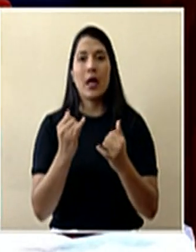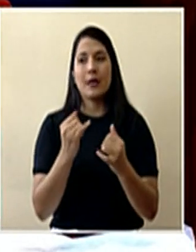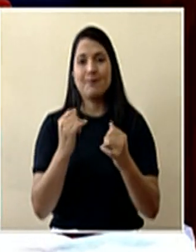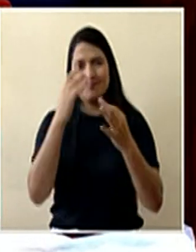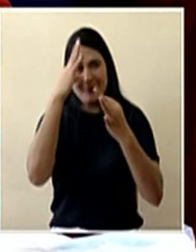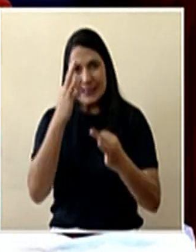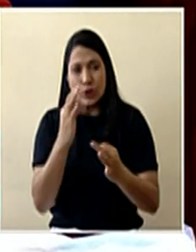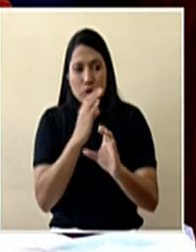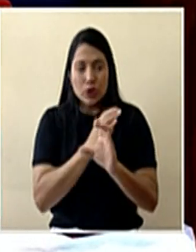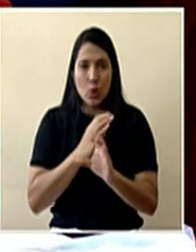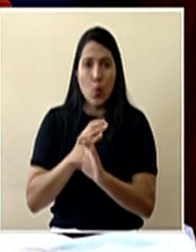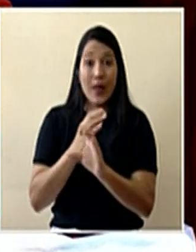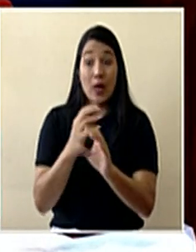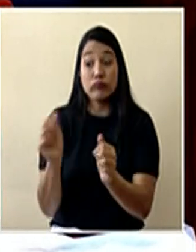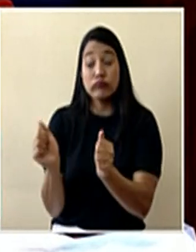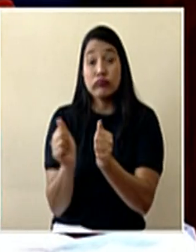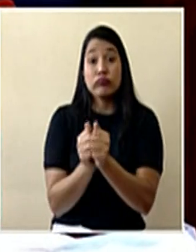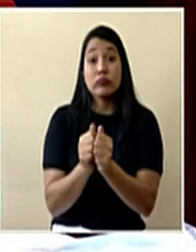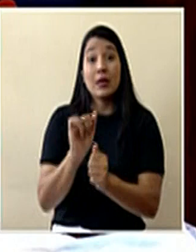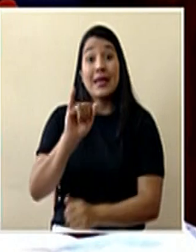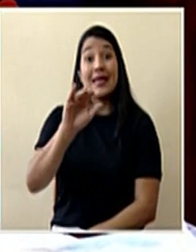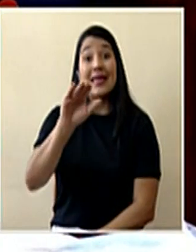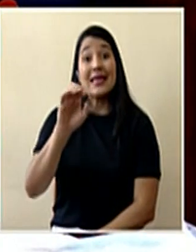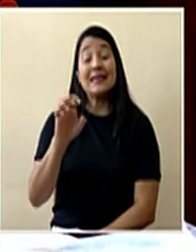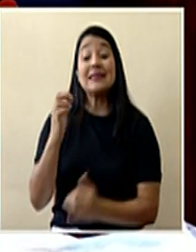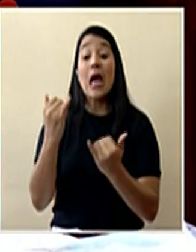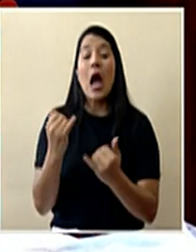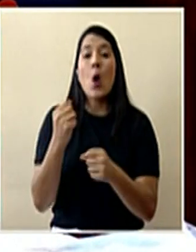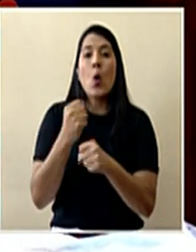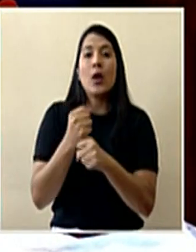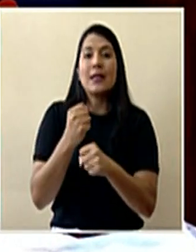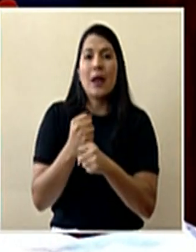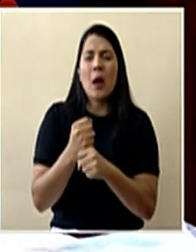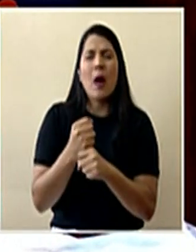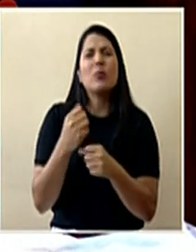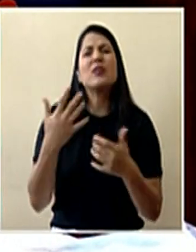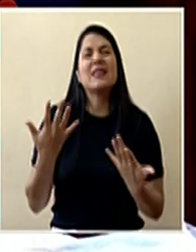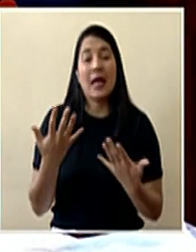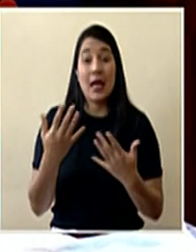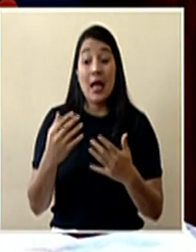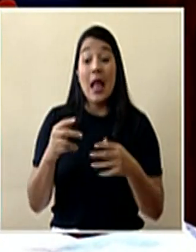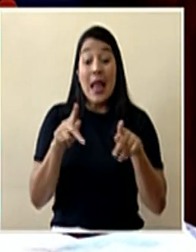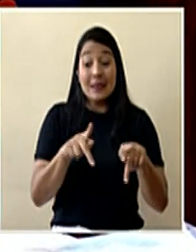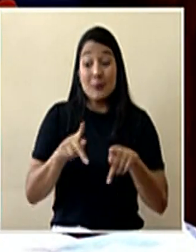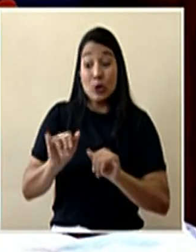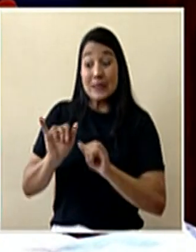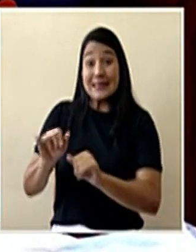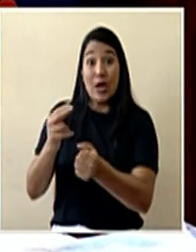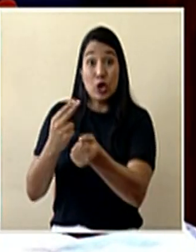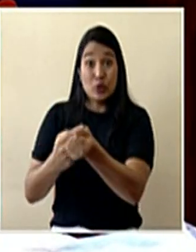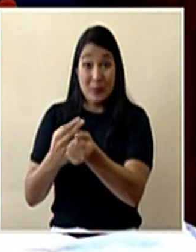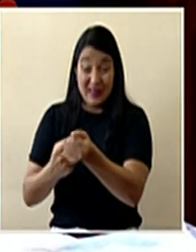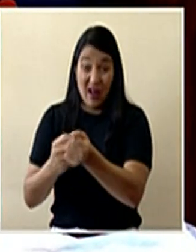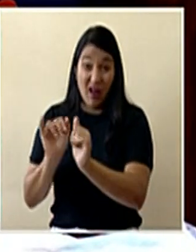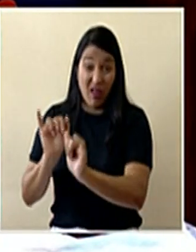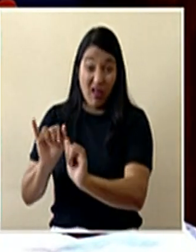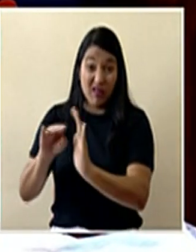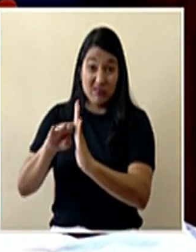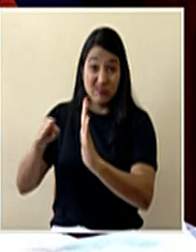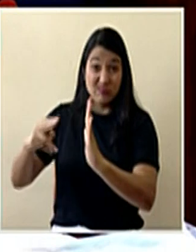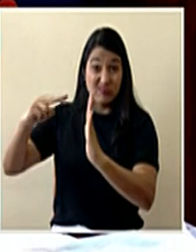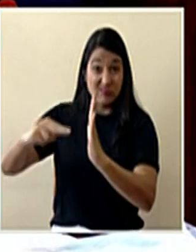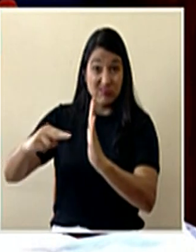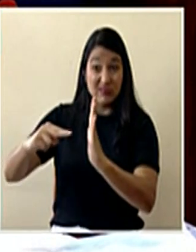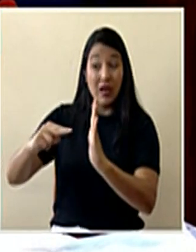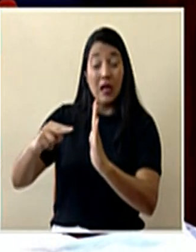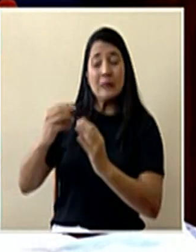Costarricense de Electricidad, estamos trabajando en una alternativa de que los pacientes van a poder comunicarse con familiares a través de